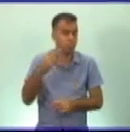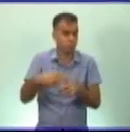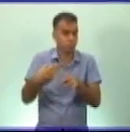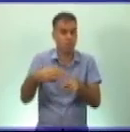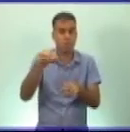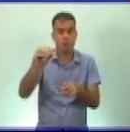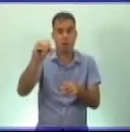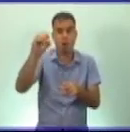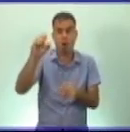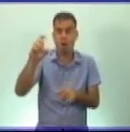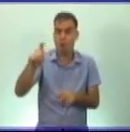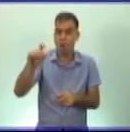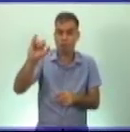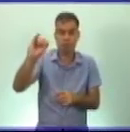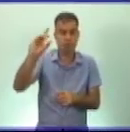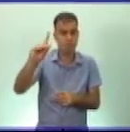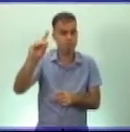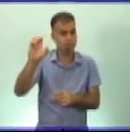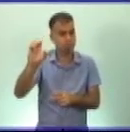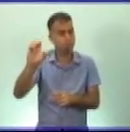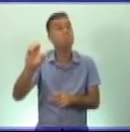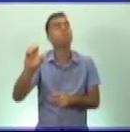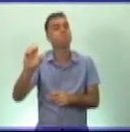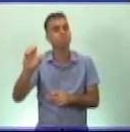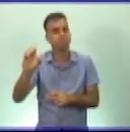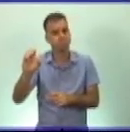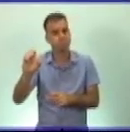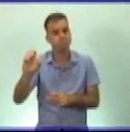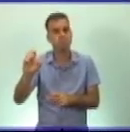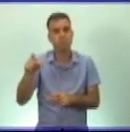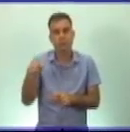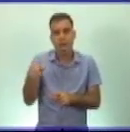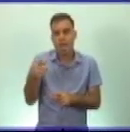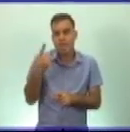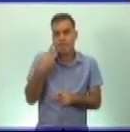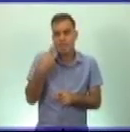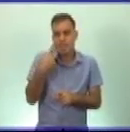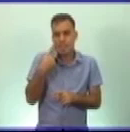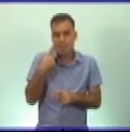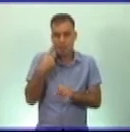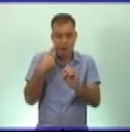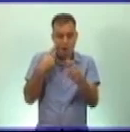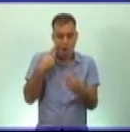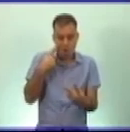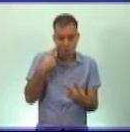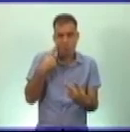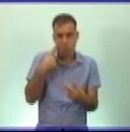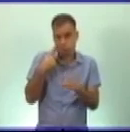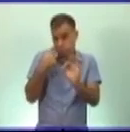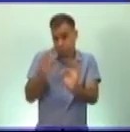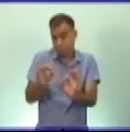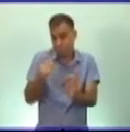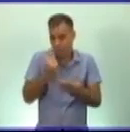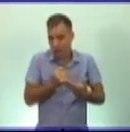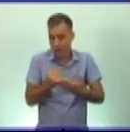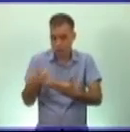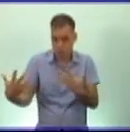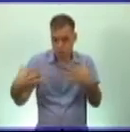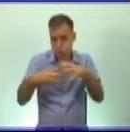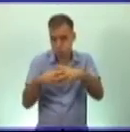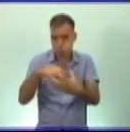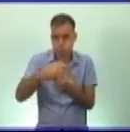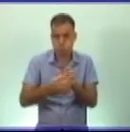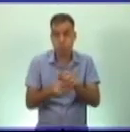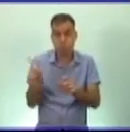el dioxígeno actúa como agente oxidante. Entonces, en esencia, estos son los contenidos